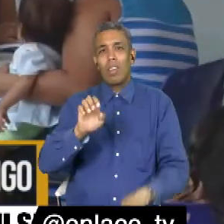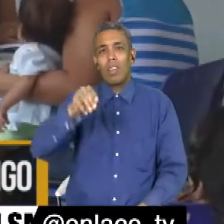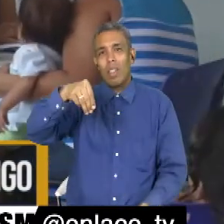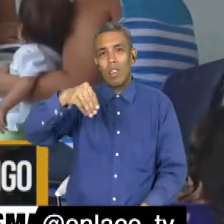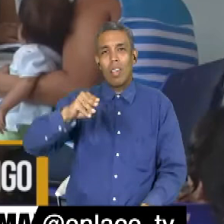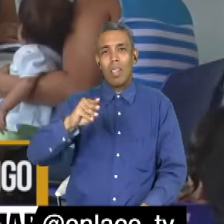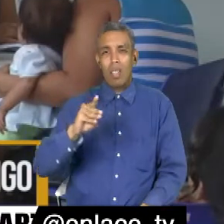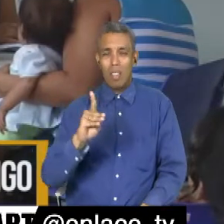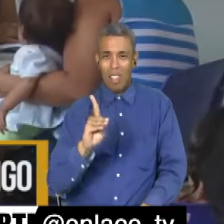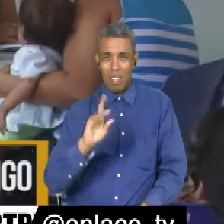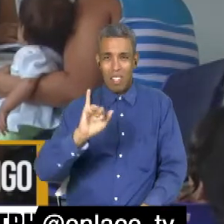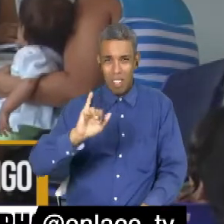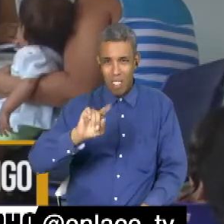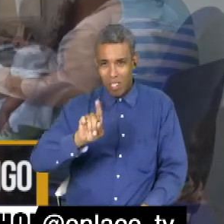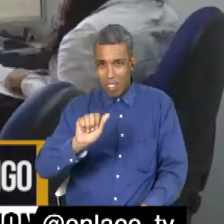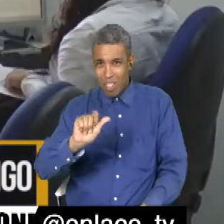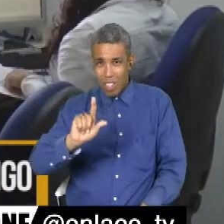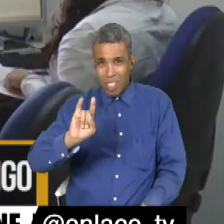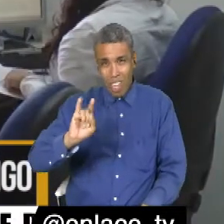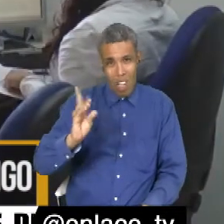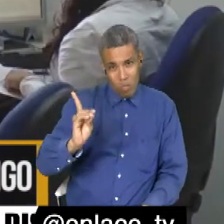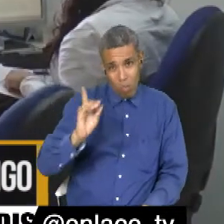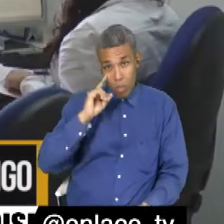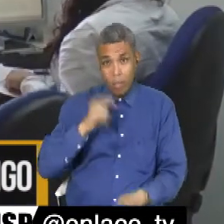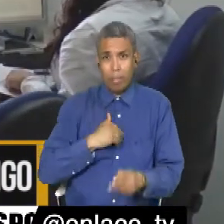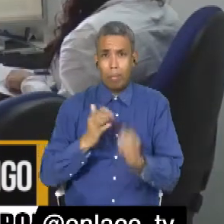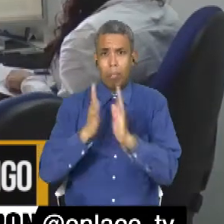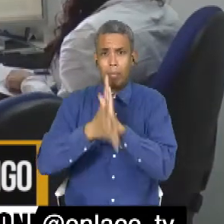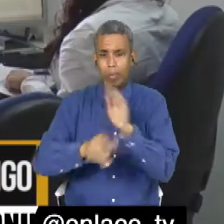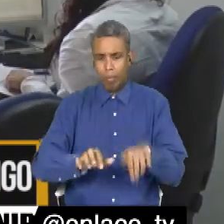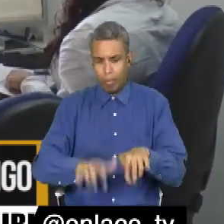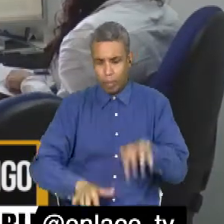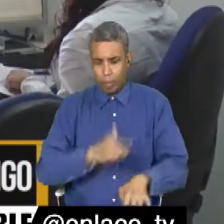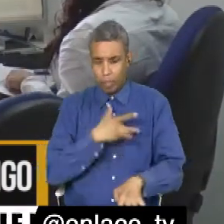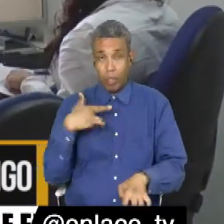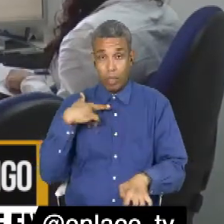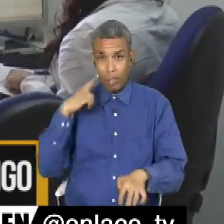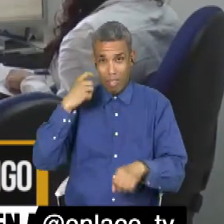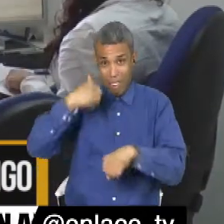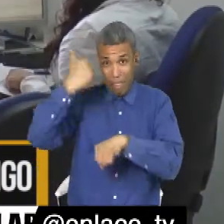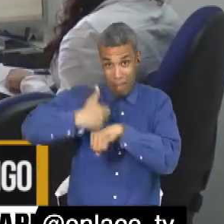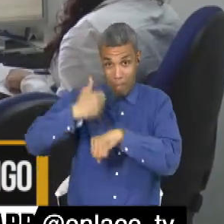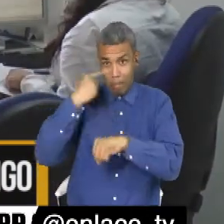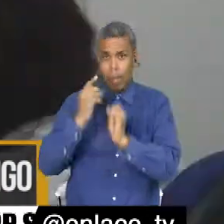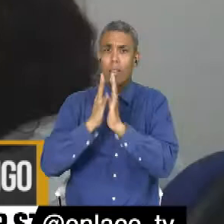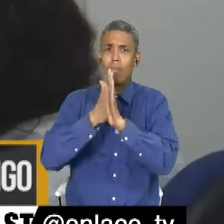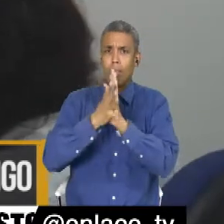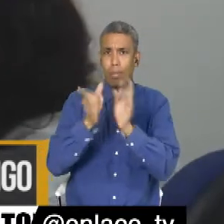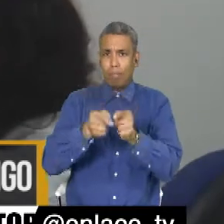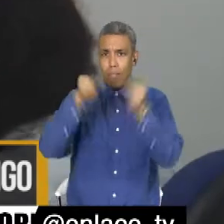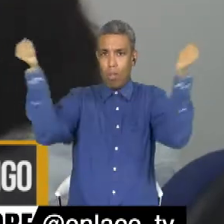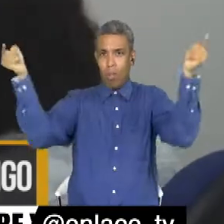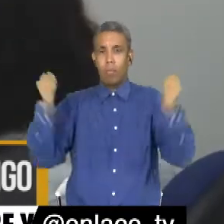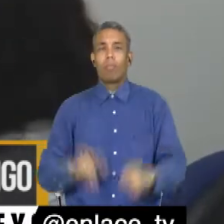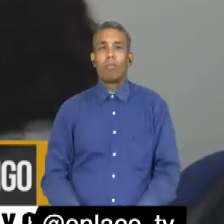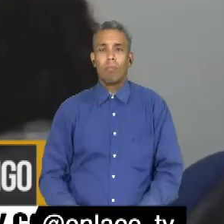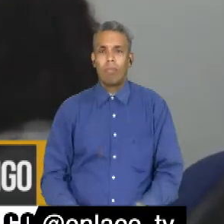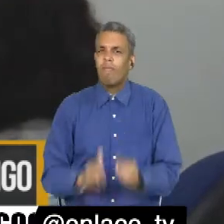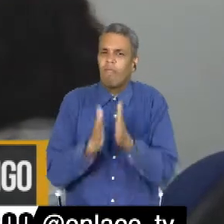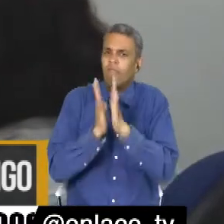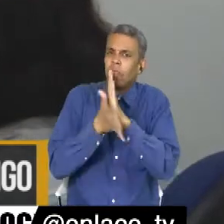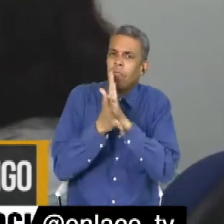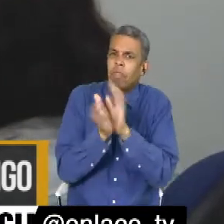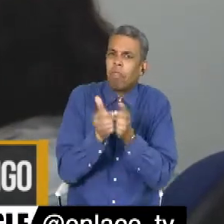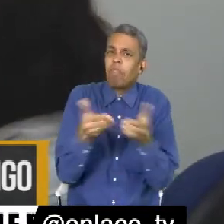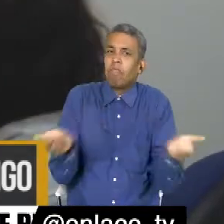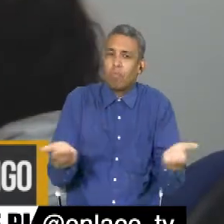zonas aledañas. El secretario local de salud, el doctor Fernando Cárdenas, nos amplía esta importante información. Secretario, buenas tardes. ¿Qué decirle a la población?